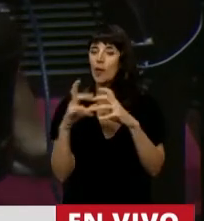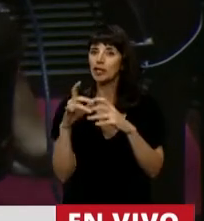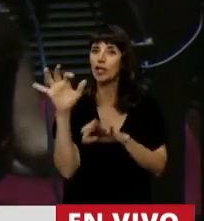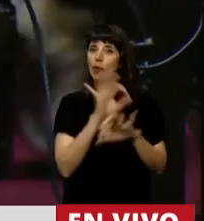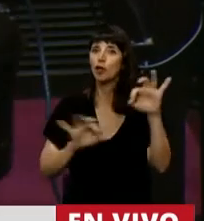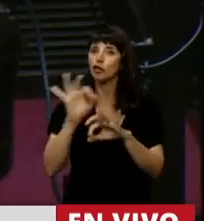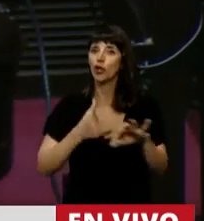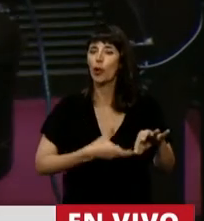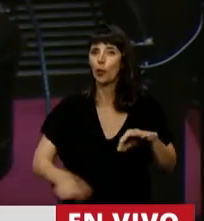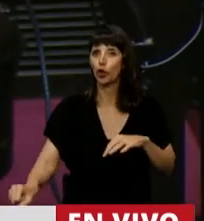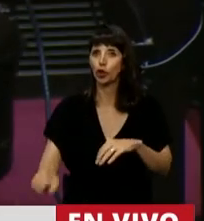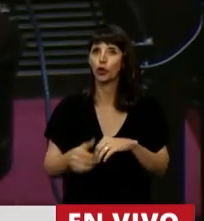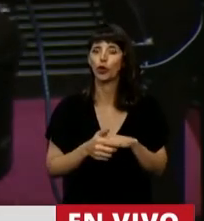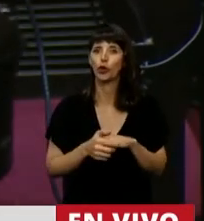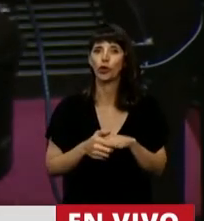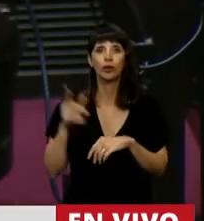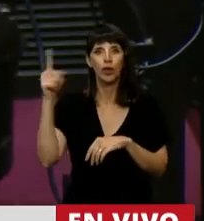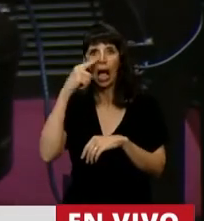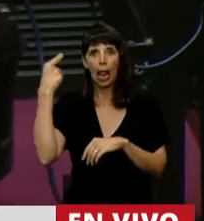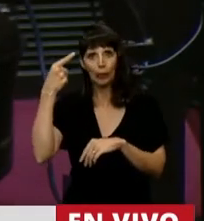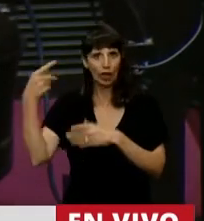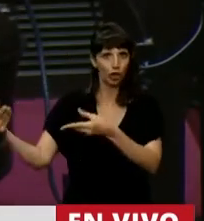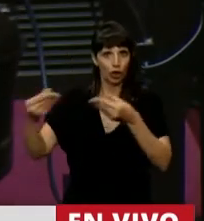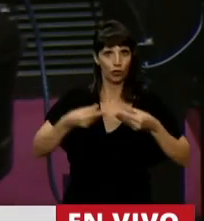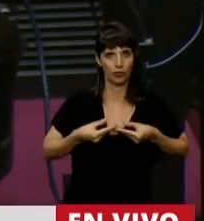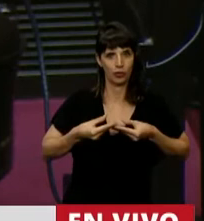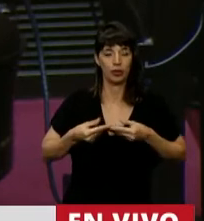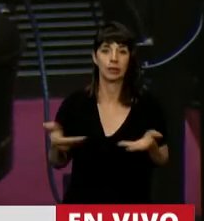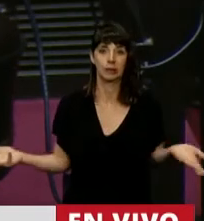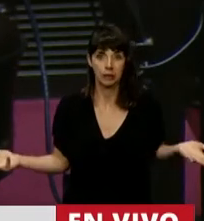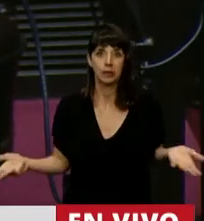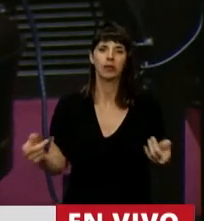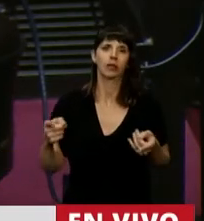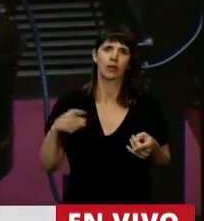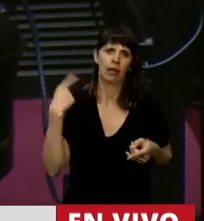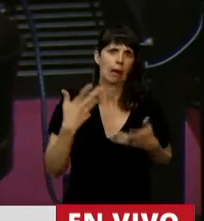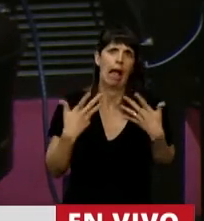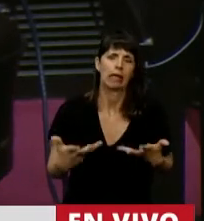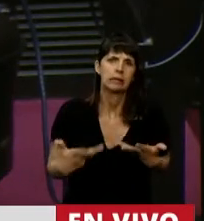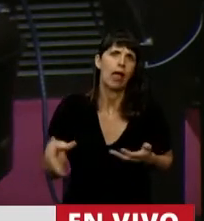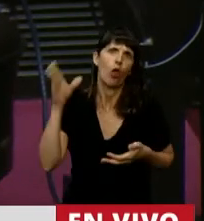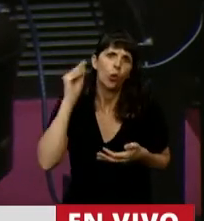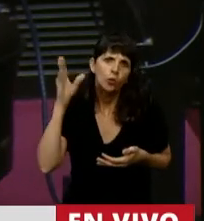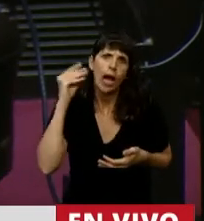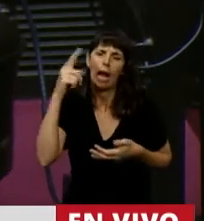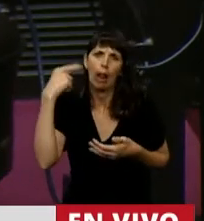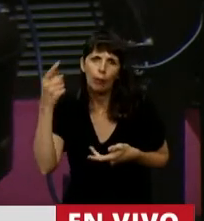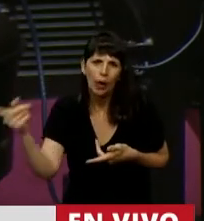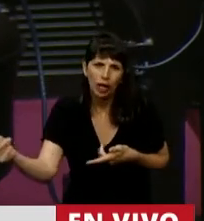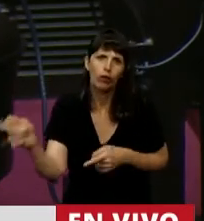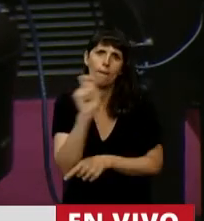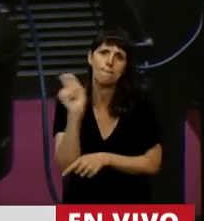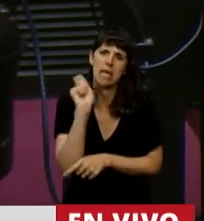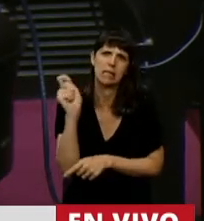aborto enviado por Alberto Fernández. Nos cansamos de escuchar a Alberto Fernández en todos estos meses